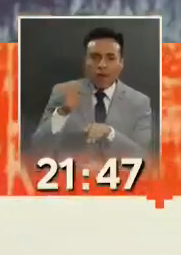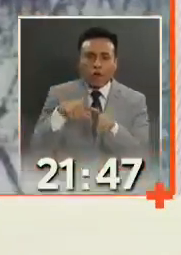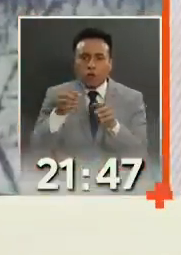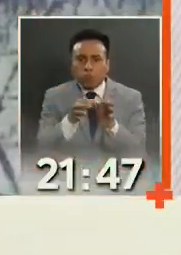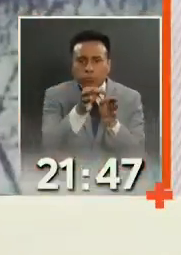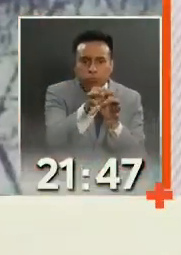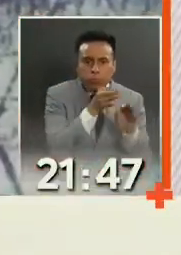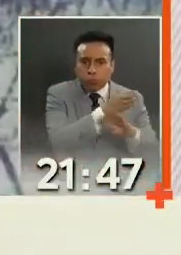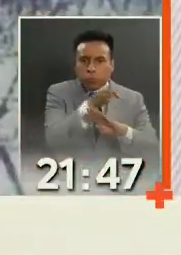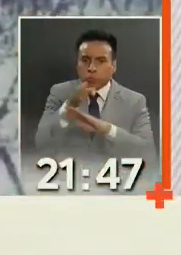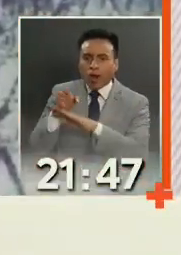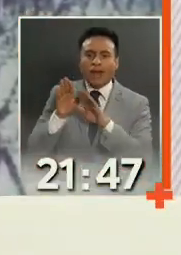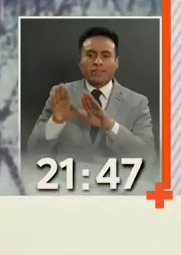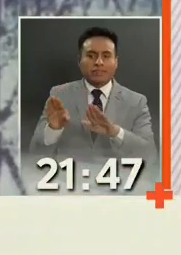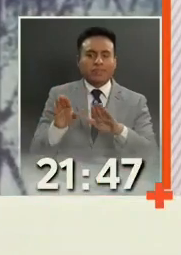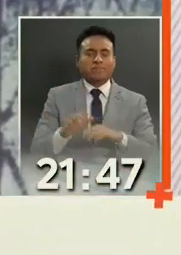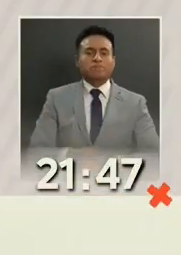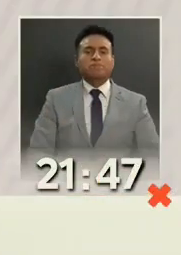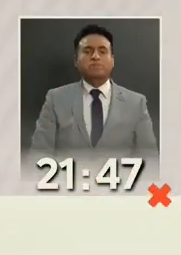lugares,